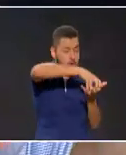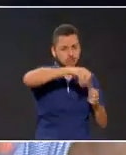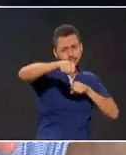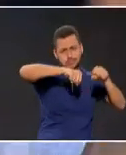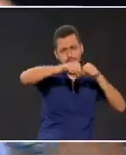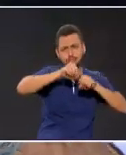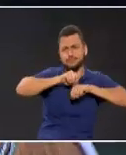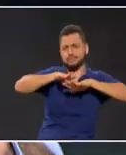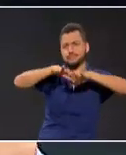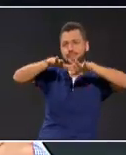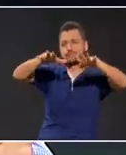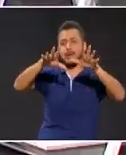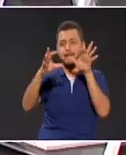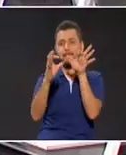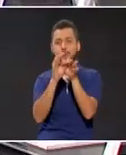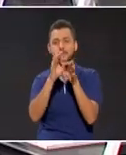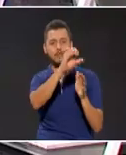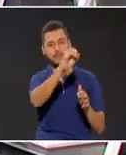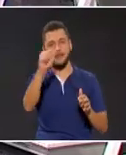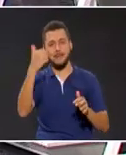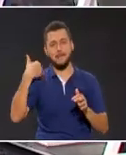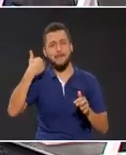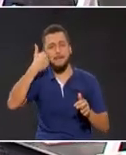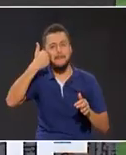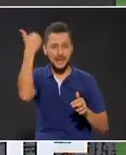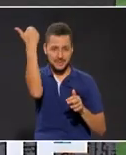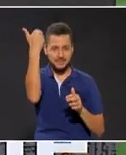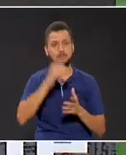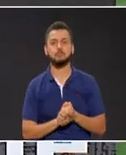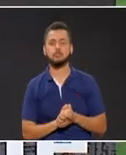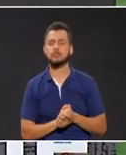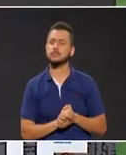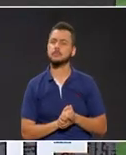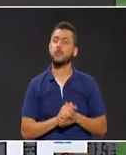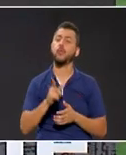otras redes políticas. En ese sentido, ¿hay algún plan que contemple?